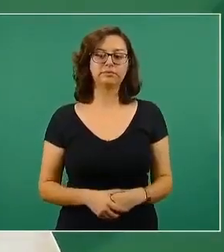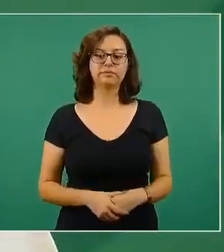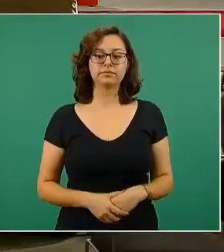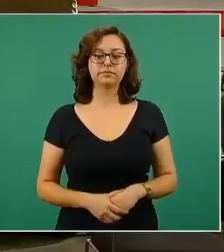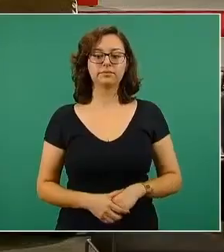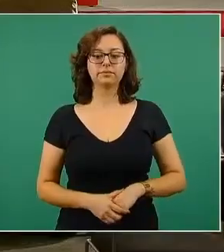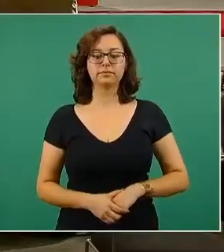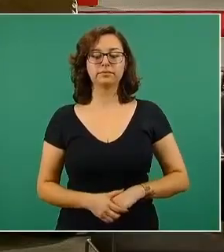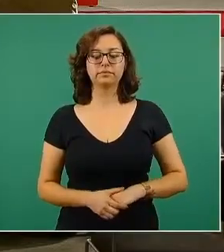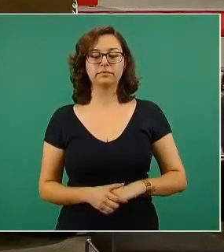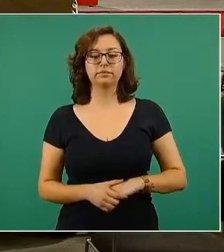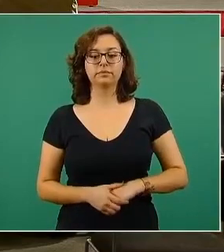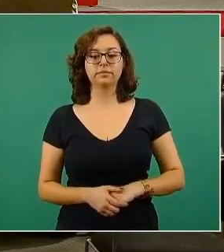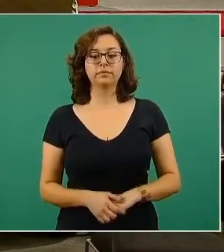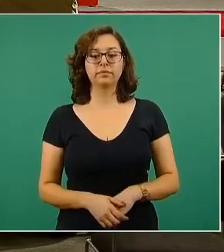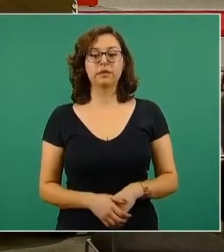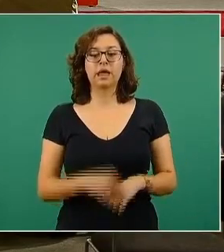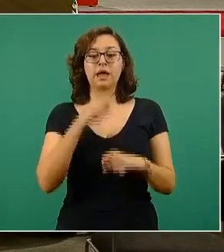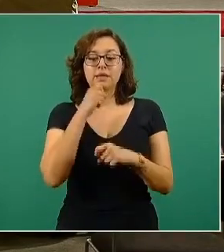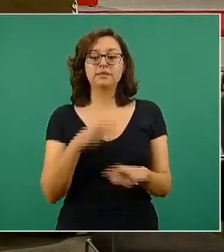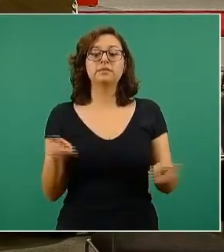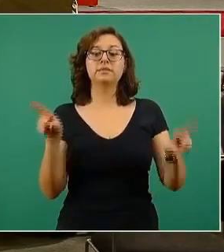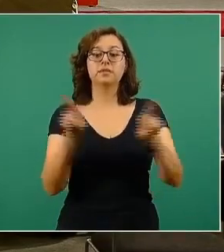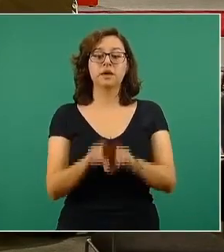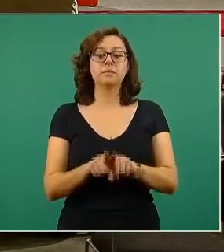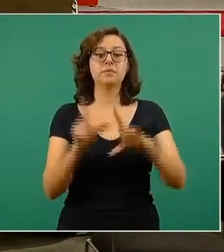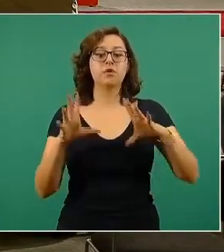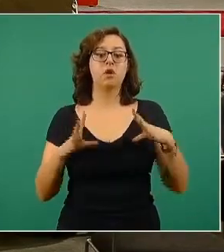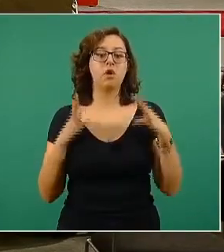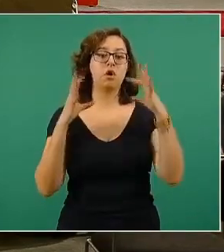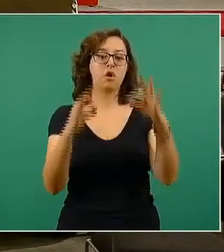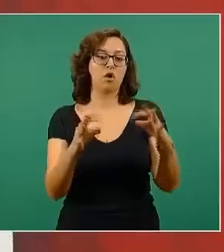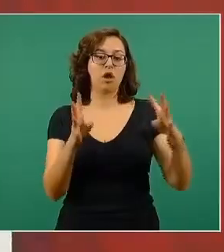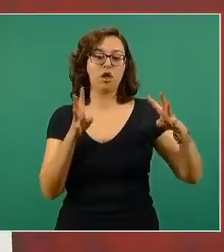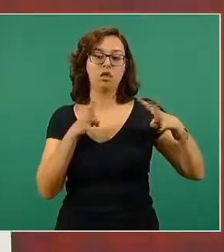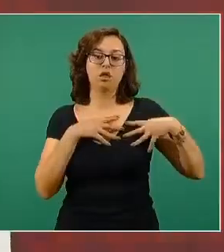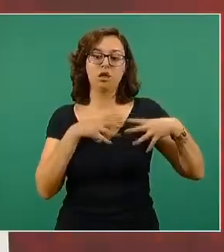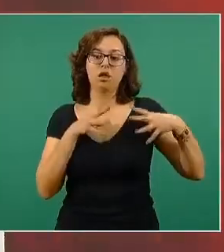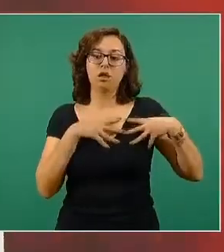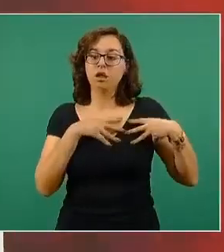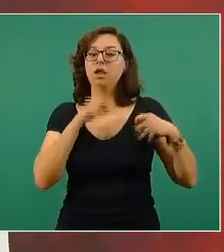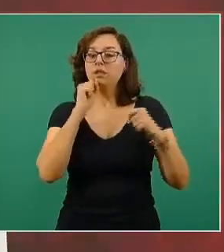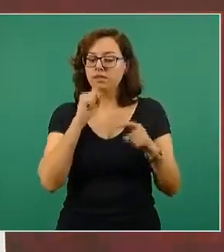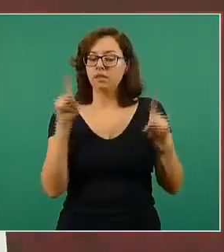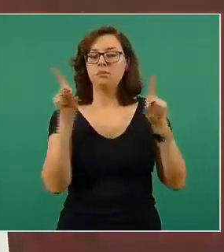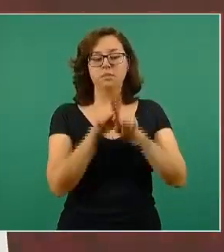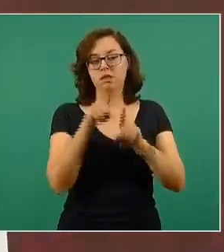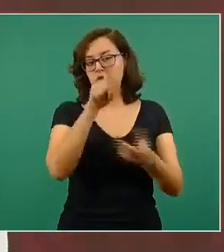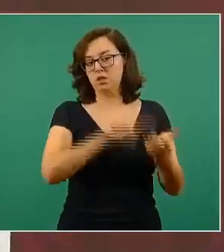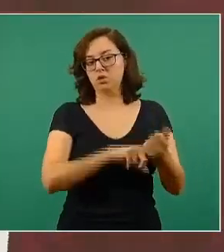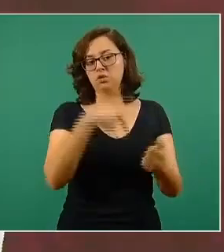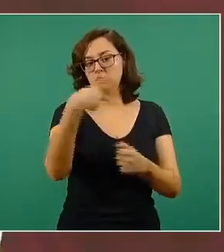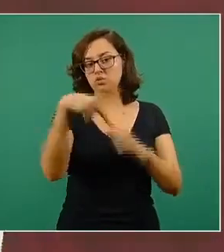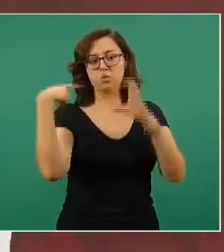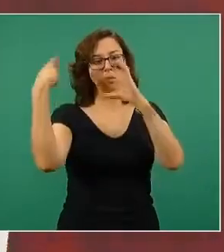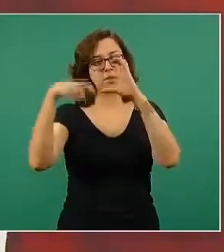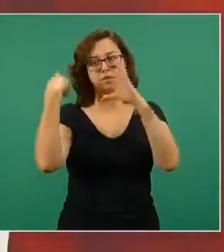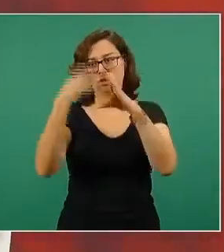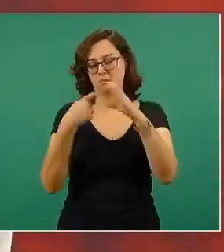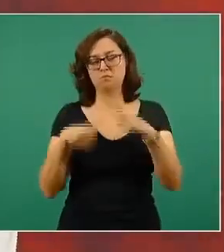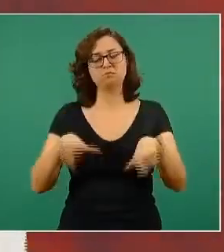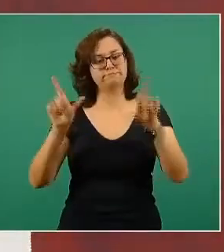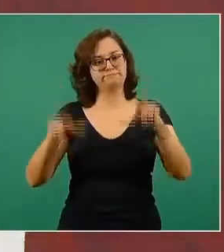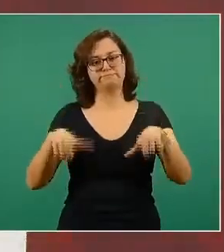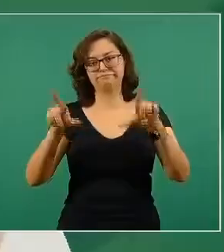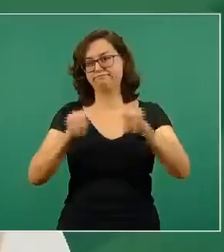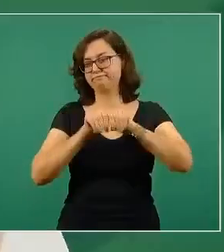rehabilitación. La Fundación Teletón, por su parte, también nos ayudó a poner en disposición videos que ellos elaboran, y esto ayudó.